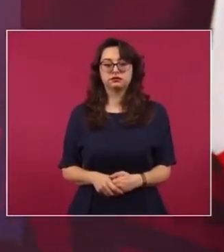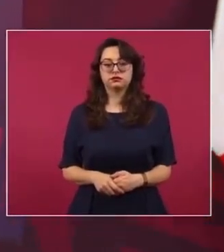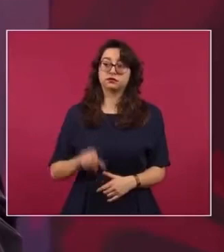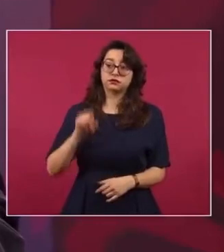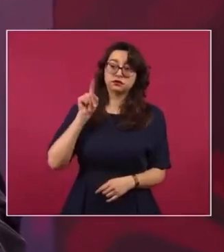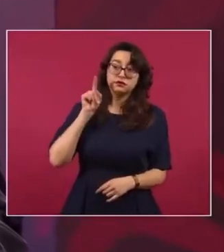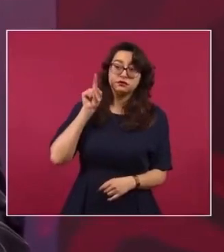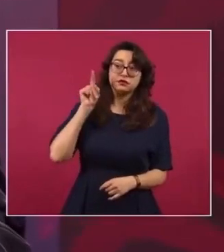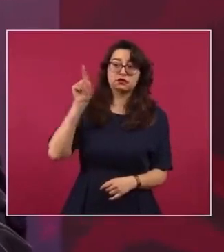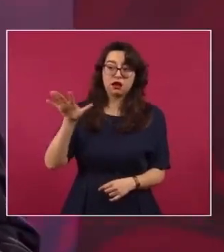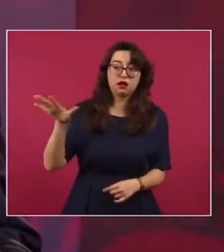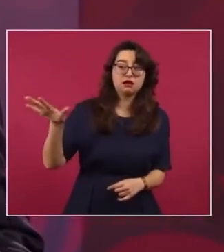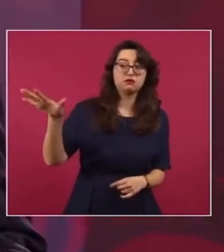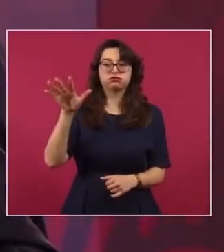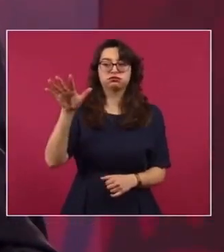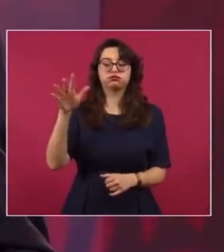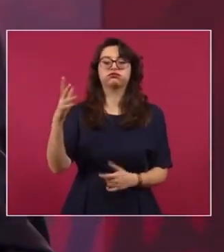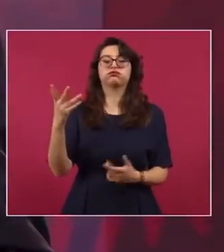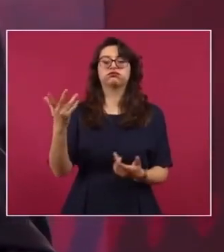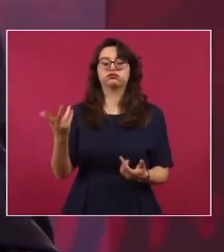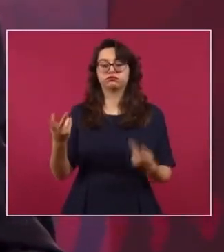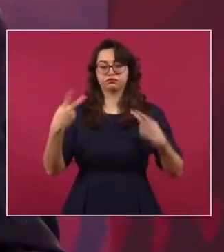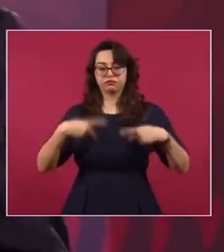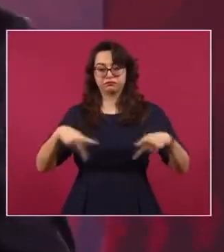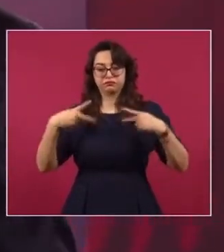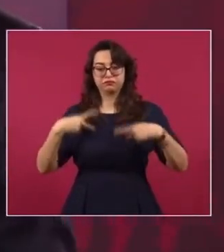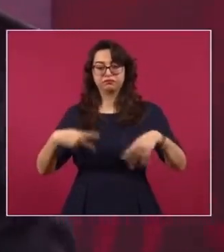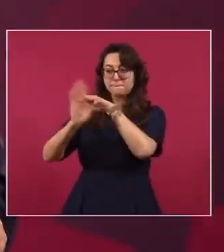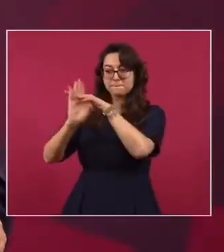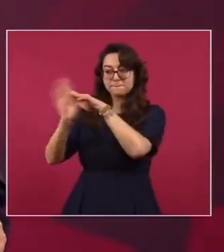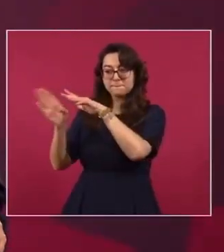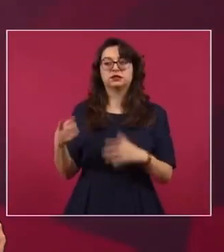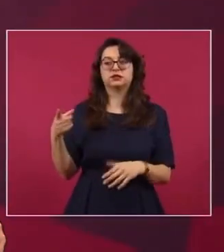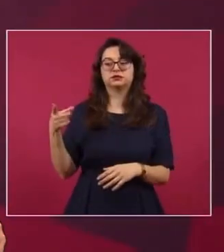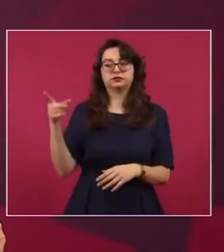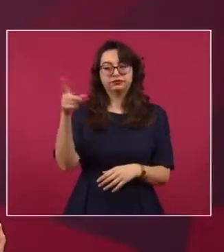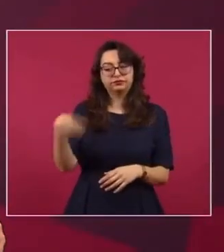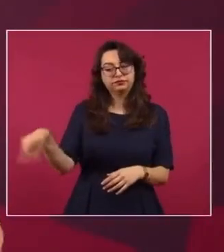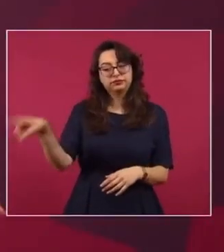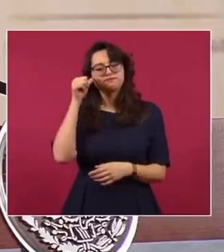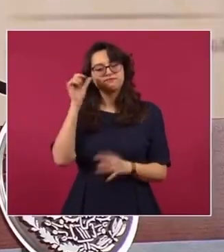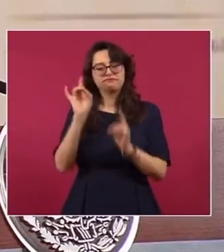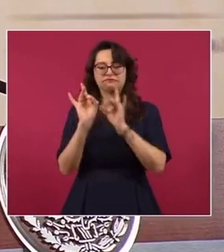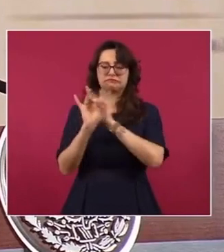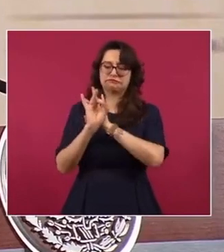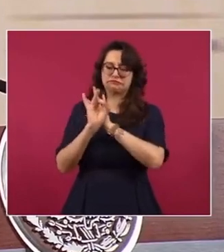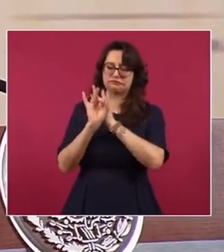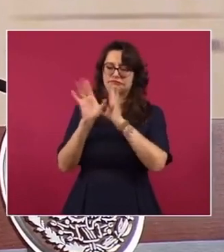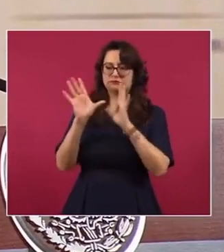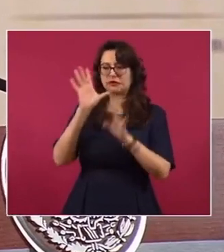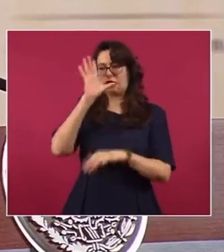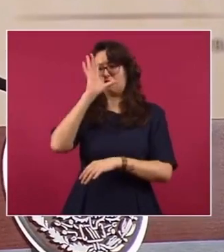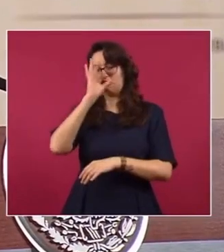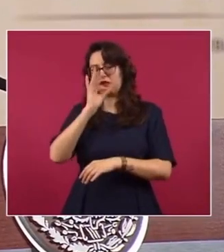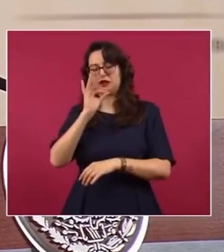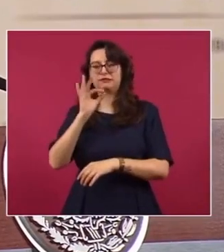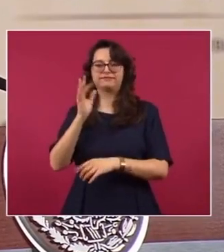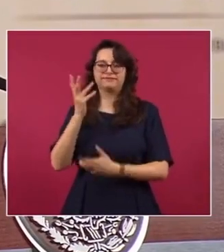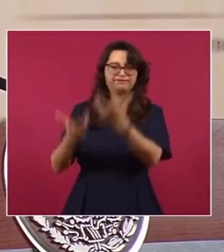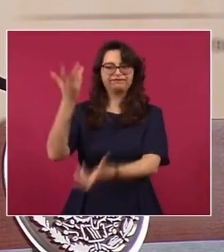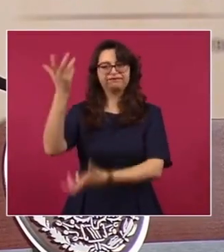países de donde son originarios los migrantes que lamentablemente perdieron la vida en este